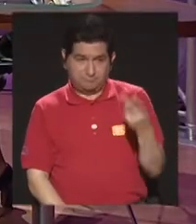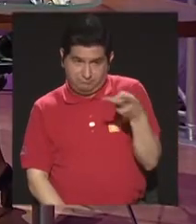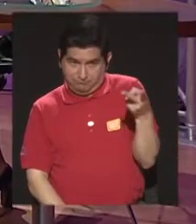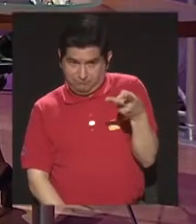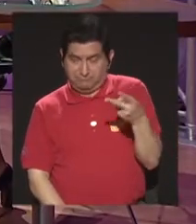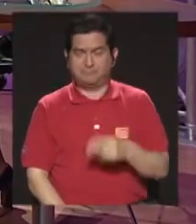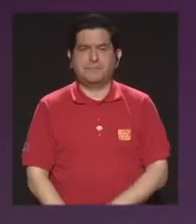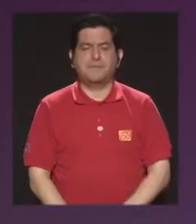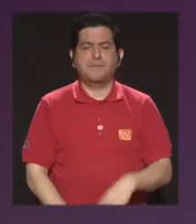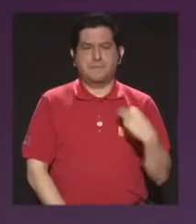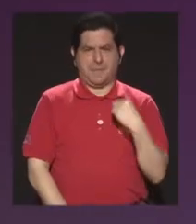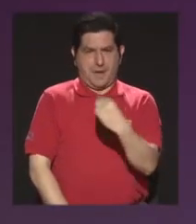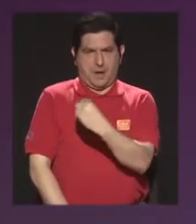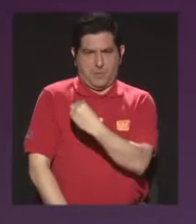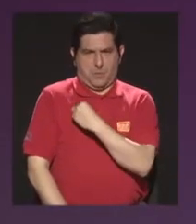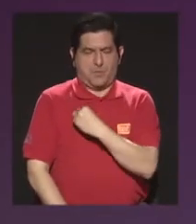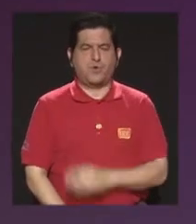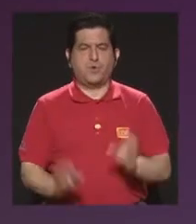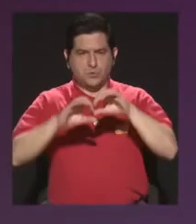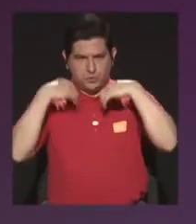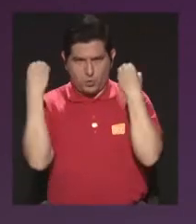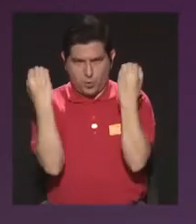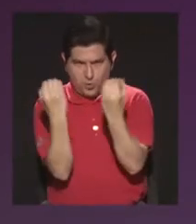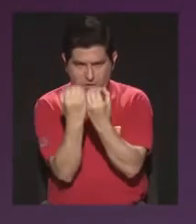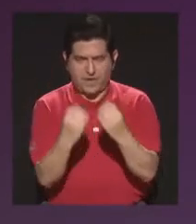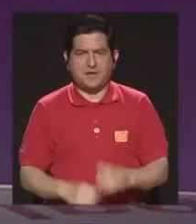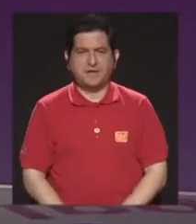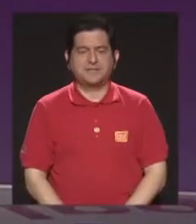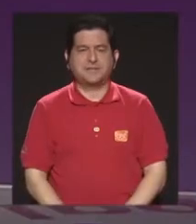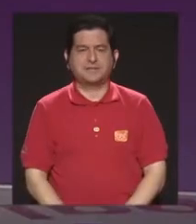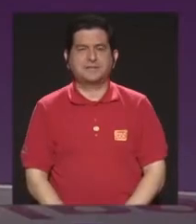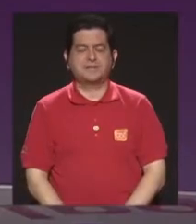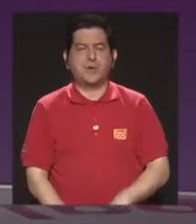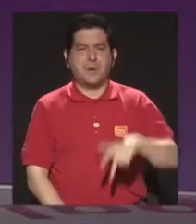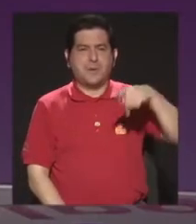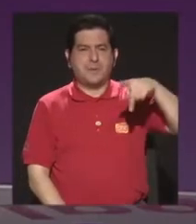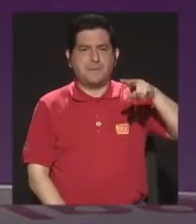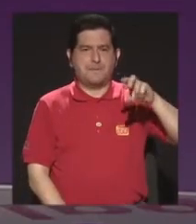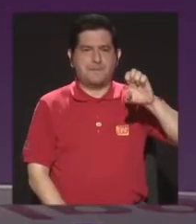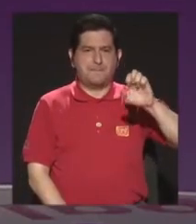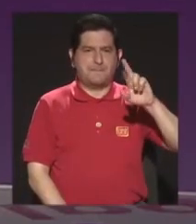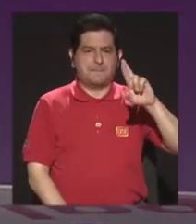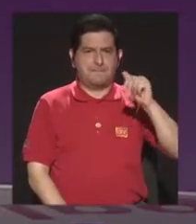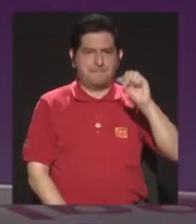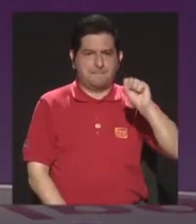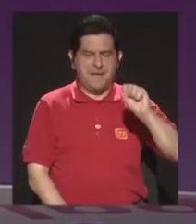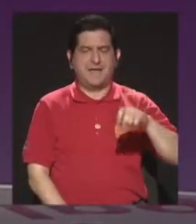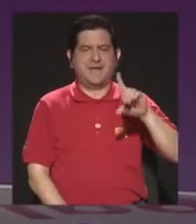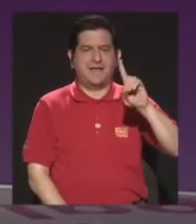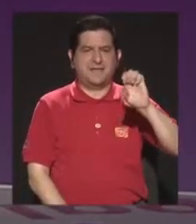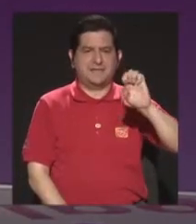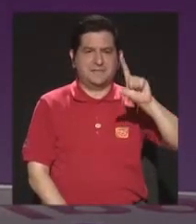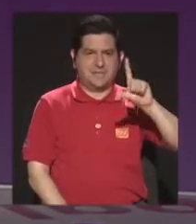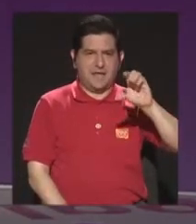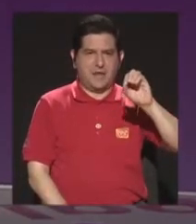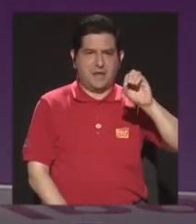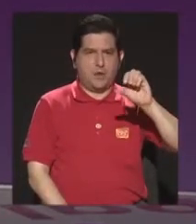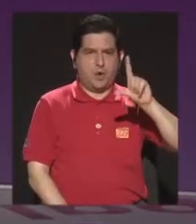son integrantes de la organización Las Peras del Olmo. Y